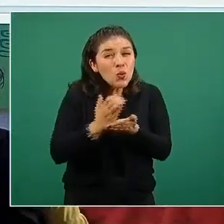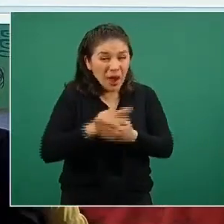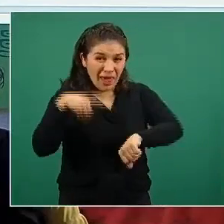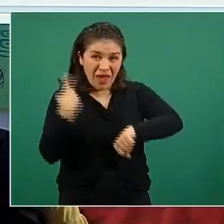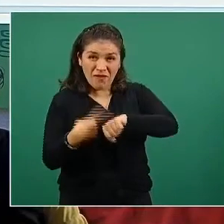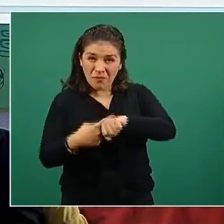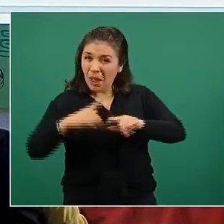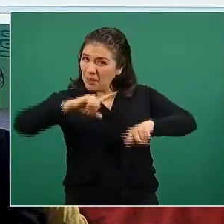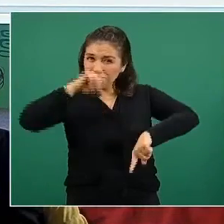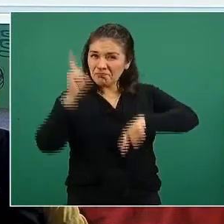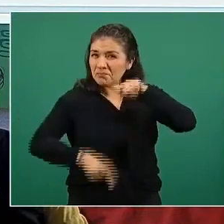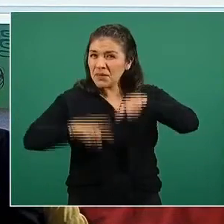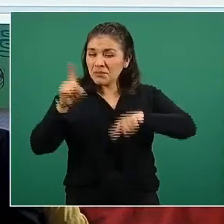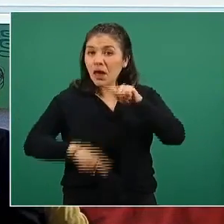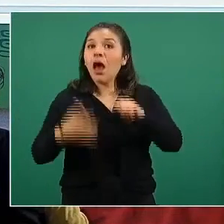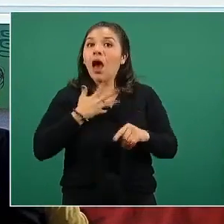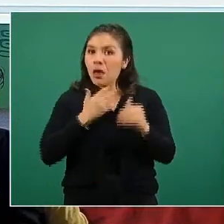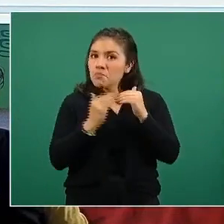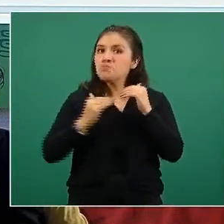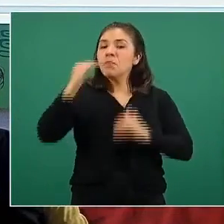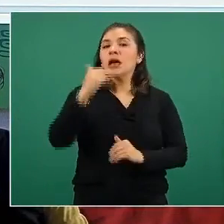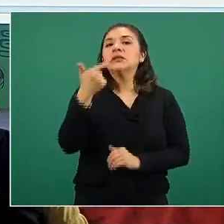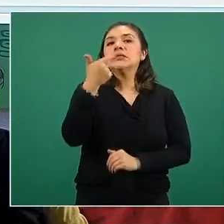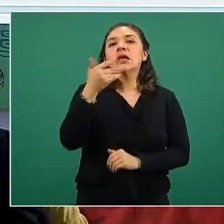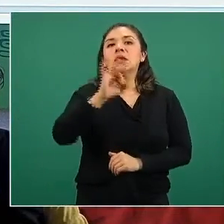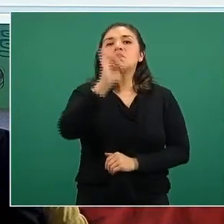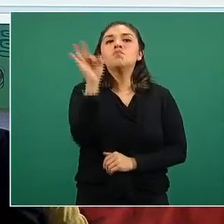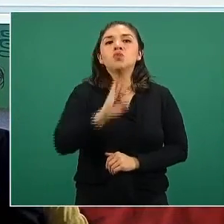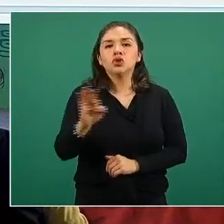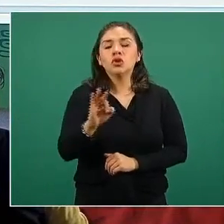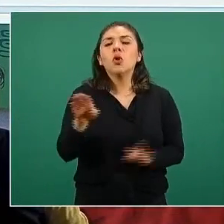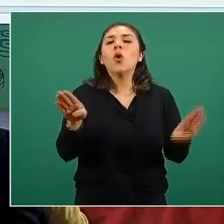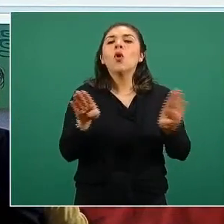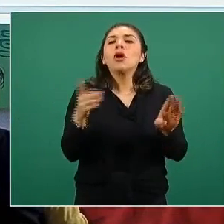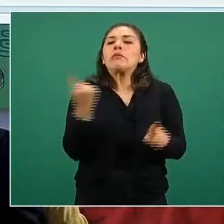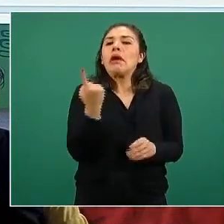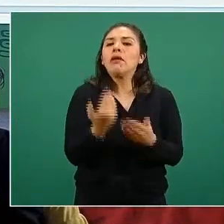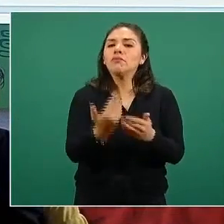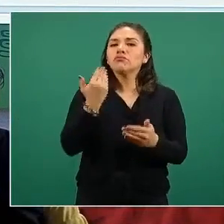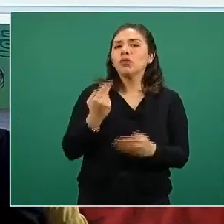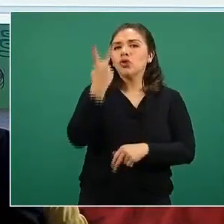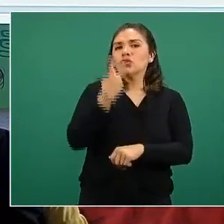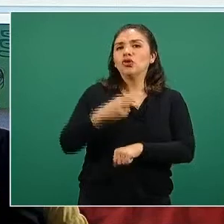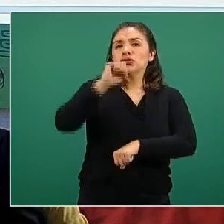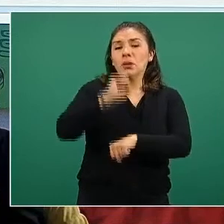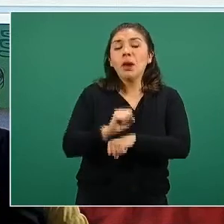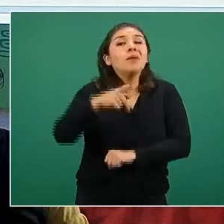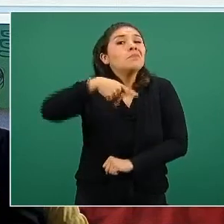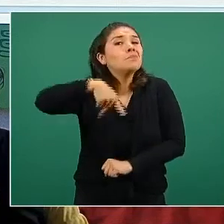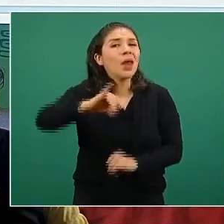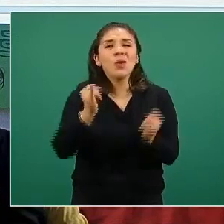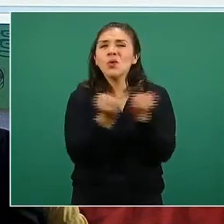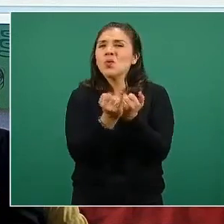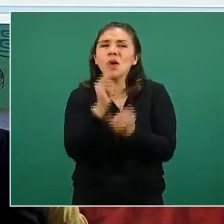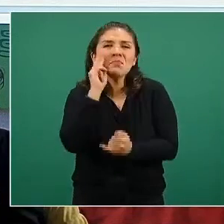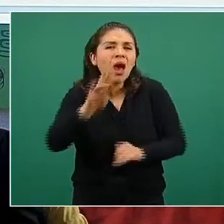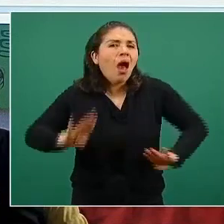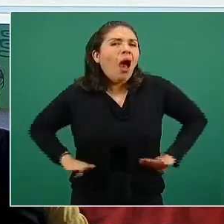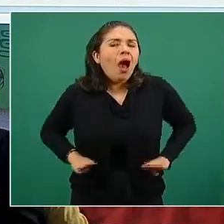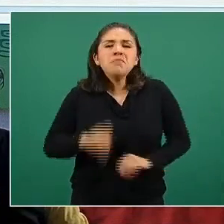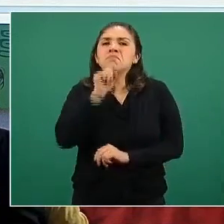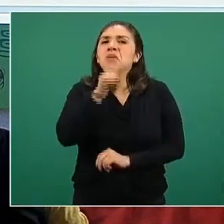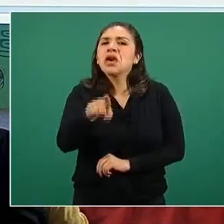enfermedad, continúa en incremento, más 7% en relación a las últimas 2 semanas, pero también teniendo la misma